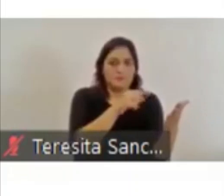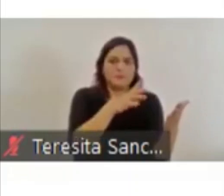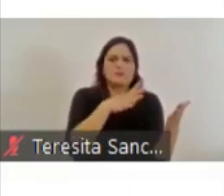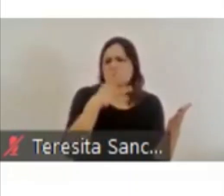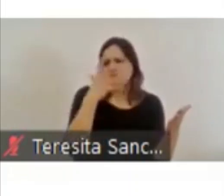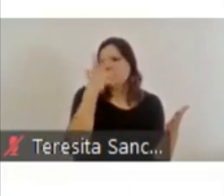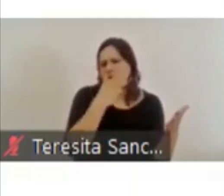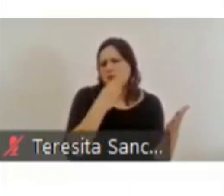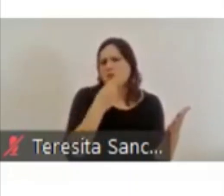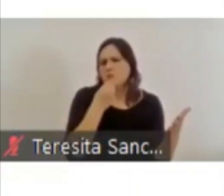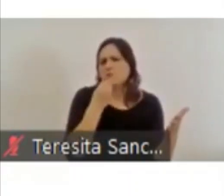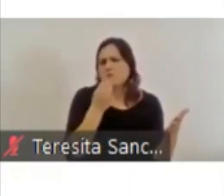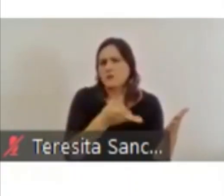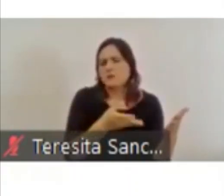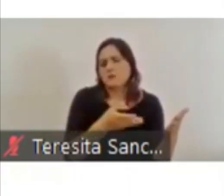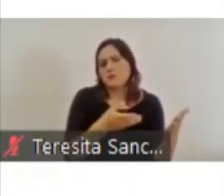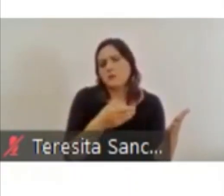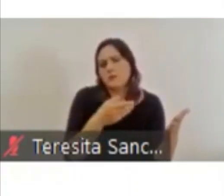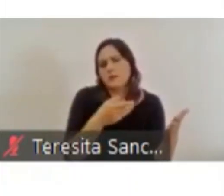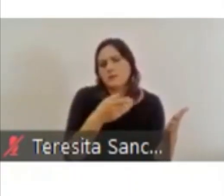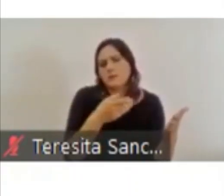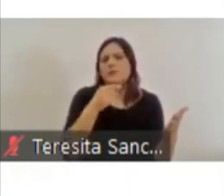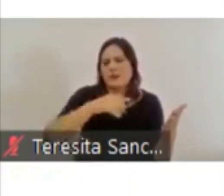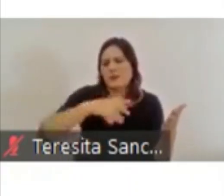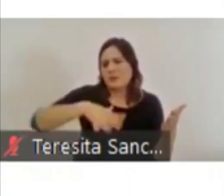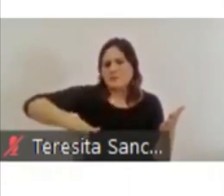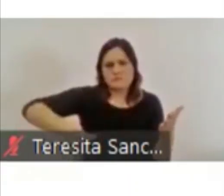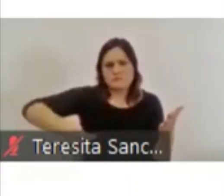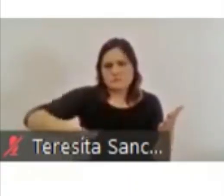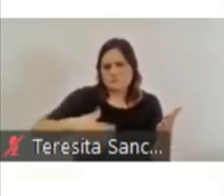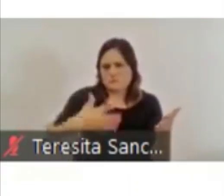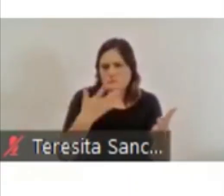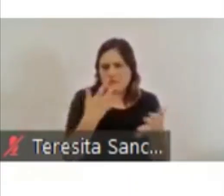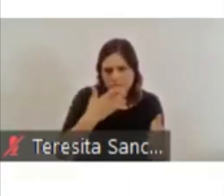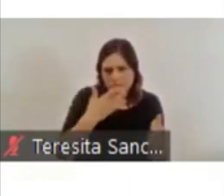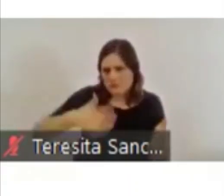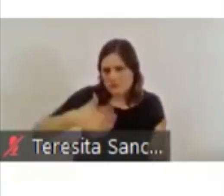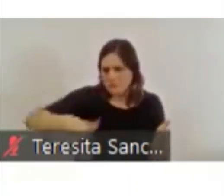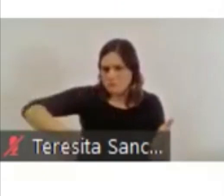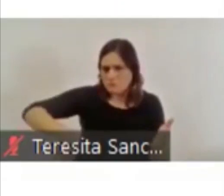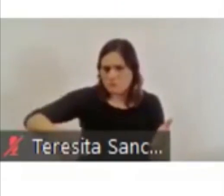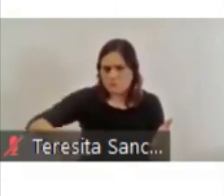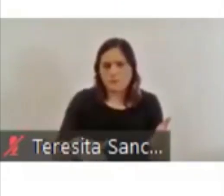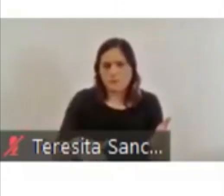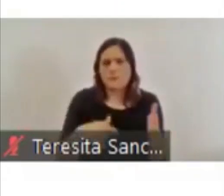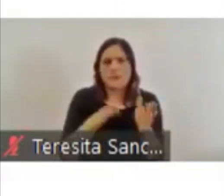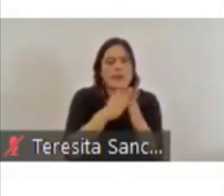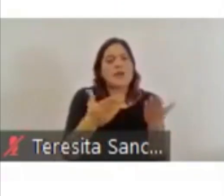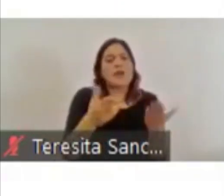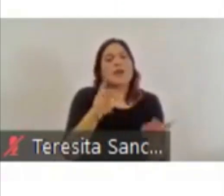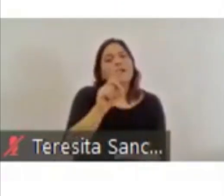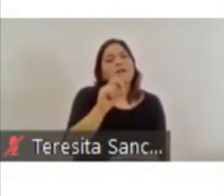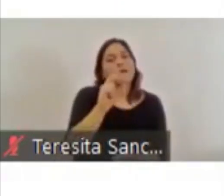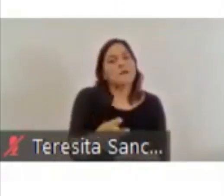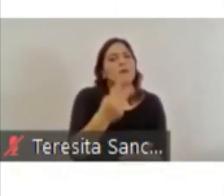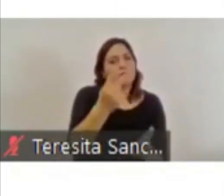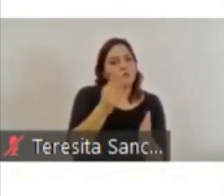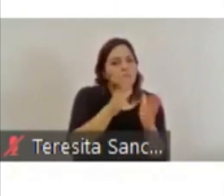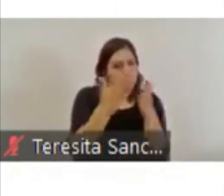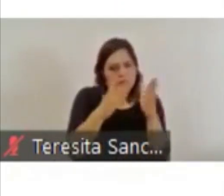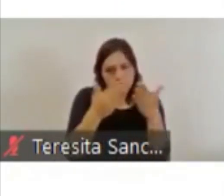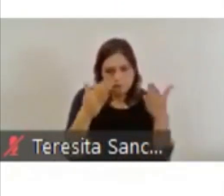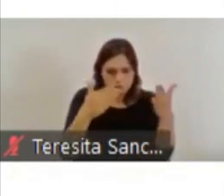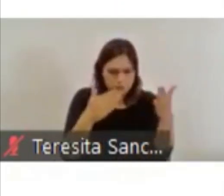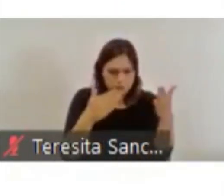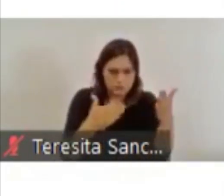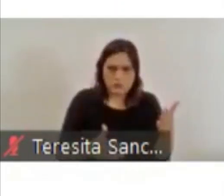bonito, es de reciente creación y trae 32 slides. Yo solamente puse